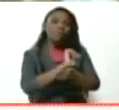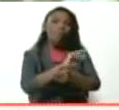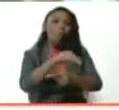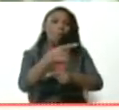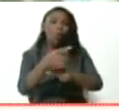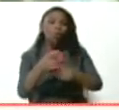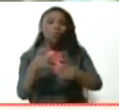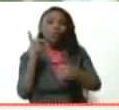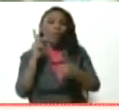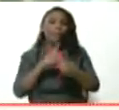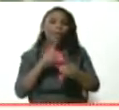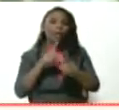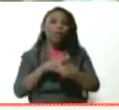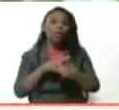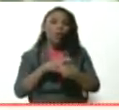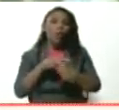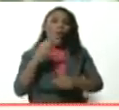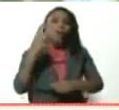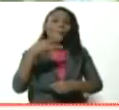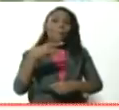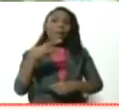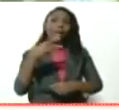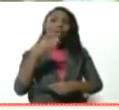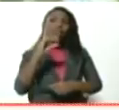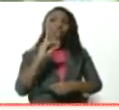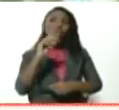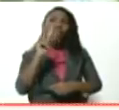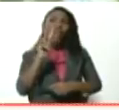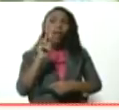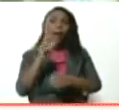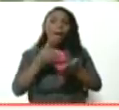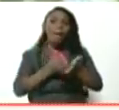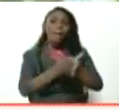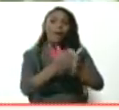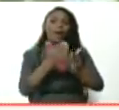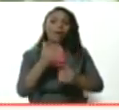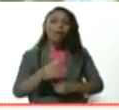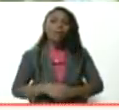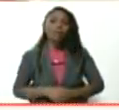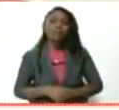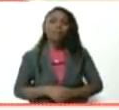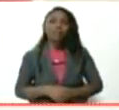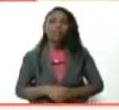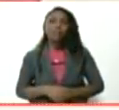de Petróleos de Venezuela, PDV Marina? ¿Cómo están esas investigaciones?